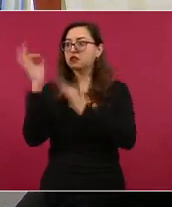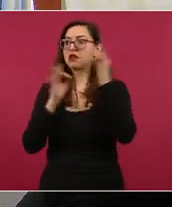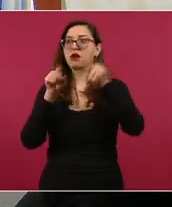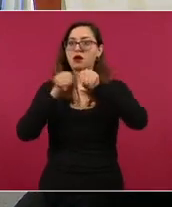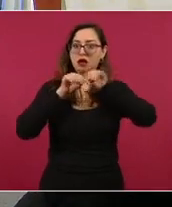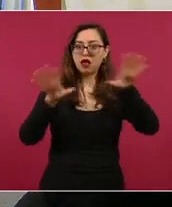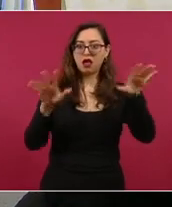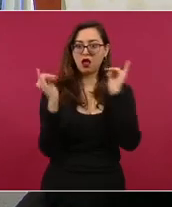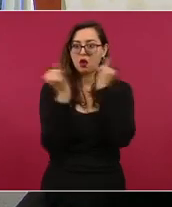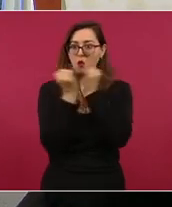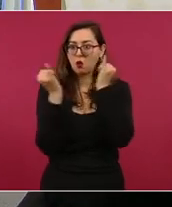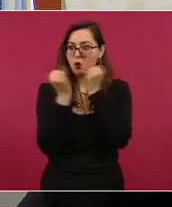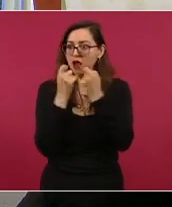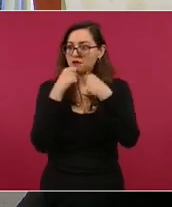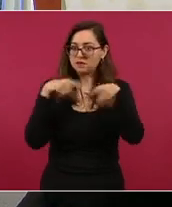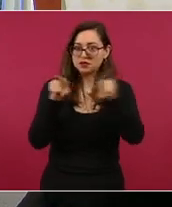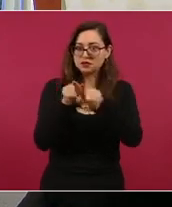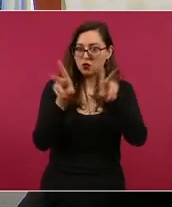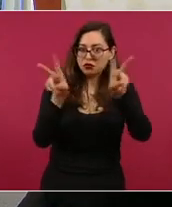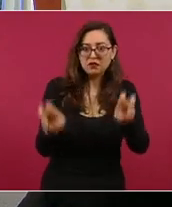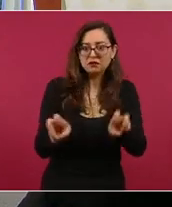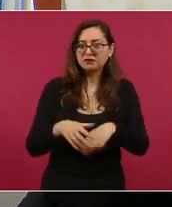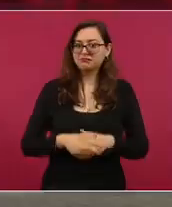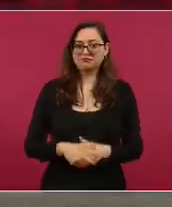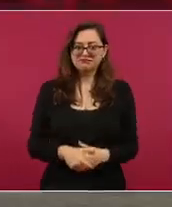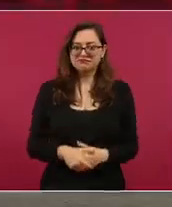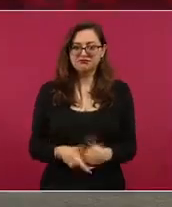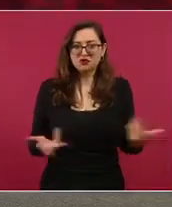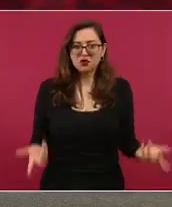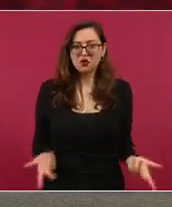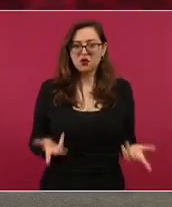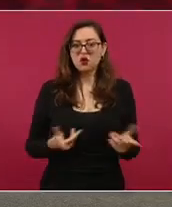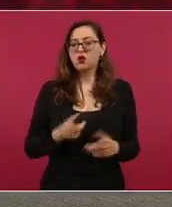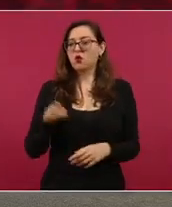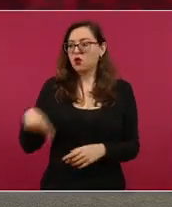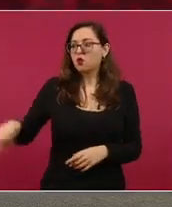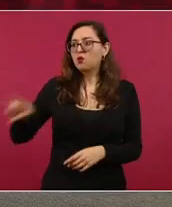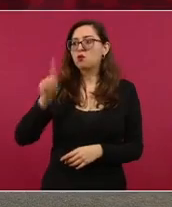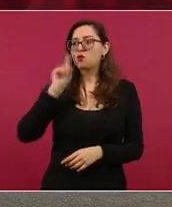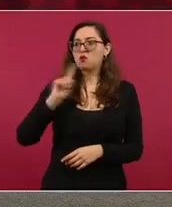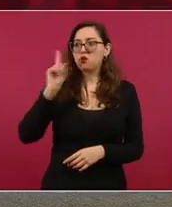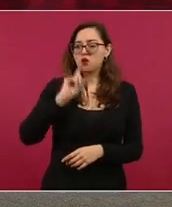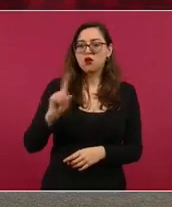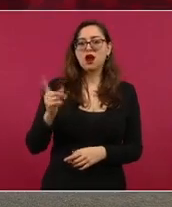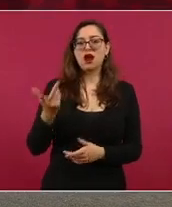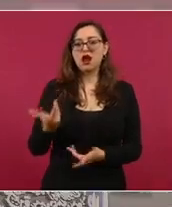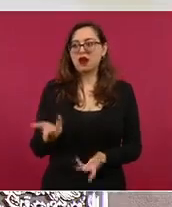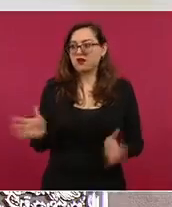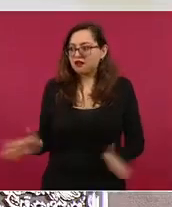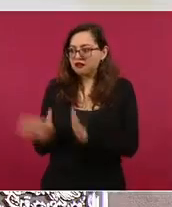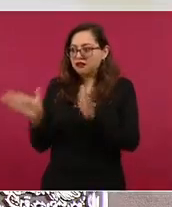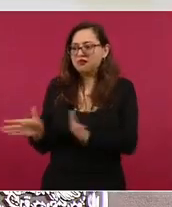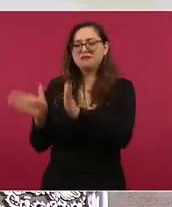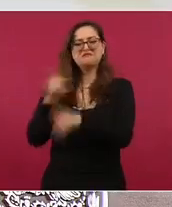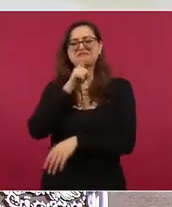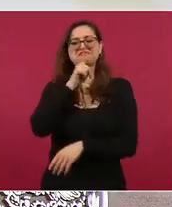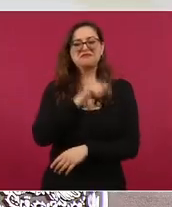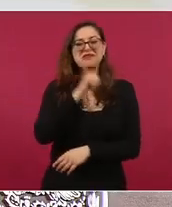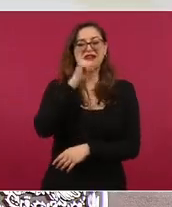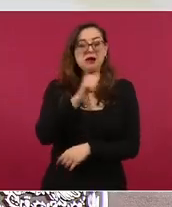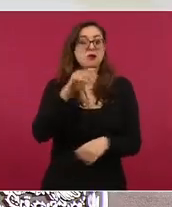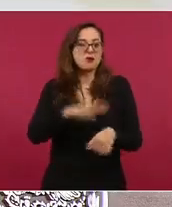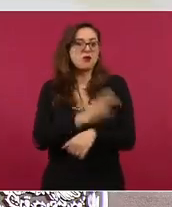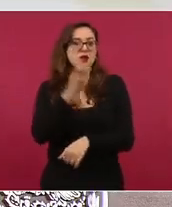mercadotecnia, que tampoco impulsan al fútbol profesional femenil como impulsan el varonil. Y esto es